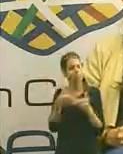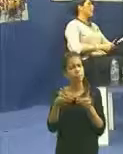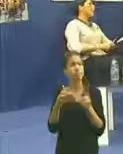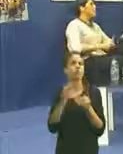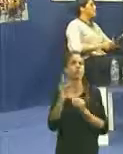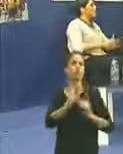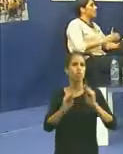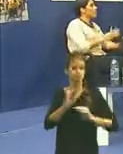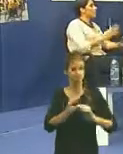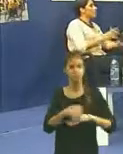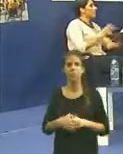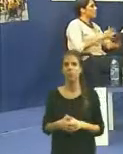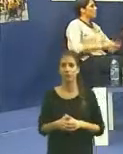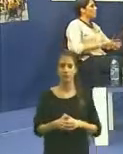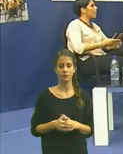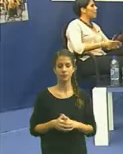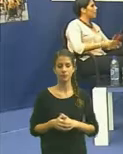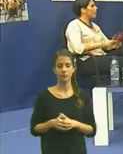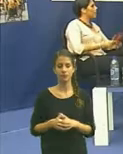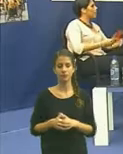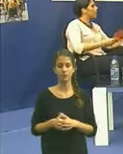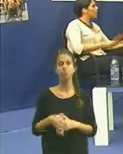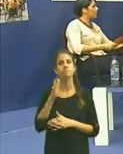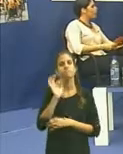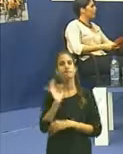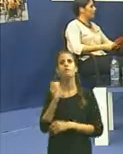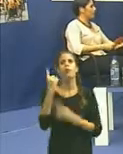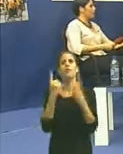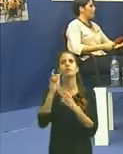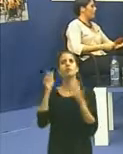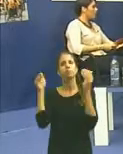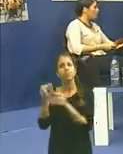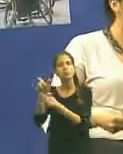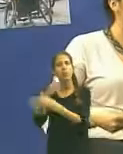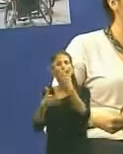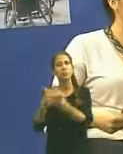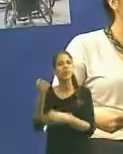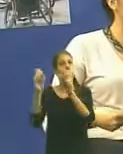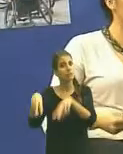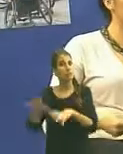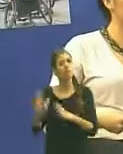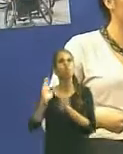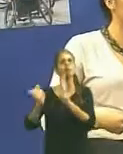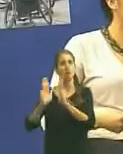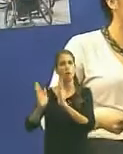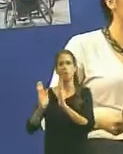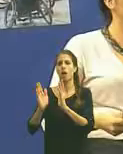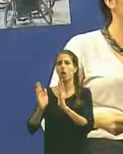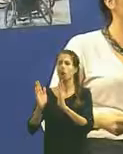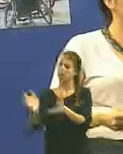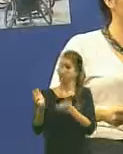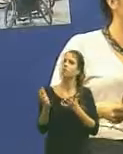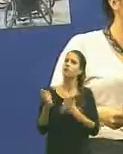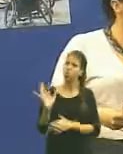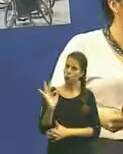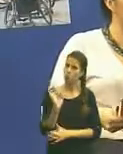Claro, que es importante que a veces nos centramos solo quizá en aquellas personas que puedan tener alguna discapacidad, pero hay que tener en cuenta que estas terapias nos pueden ayudar en